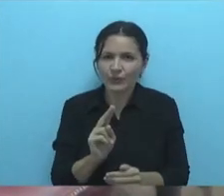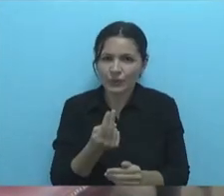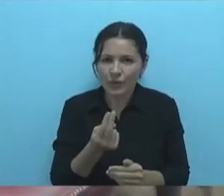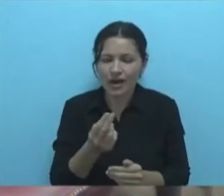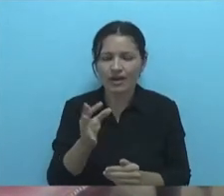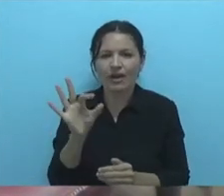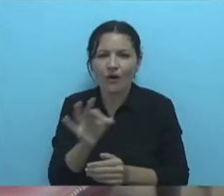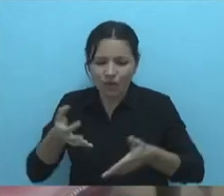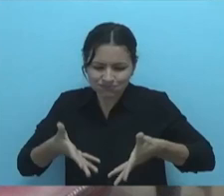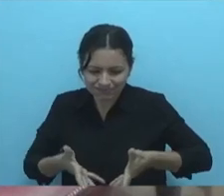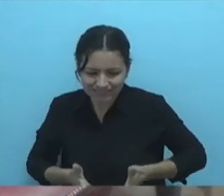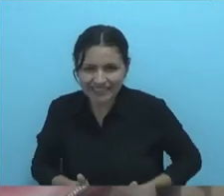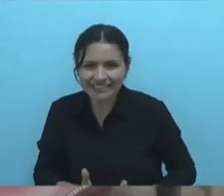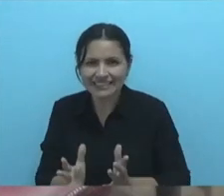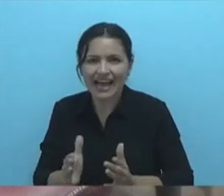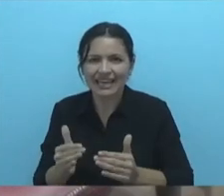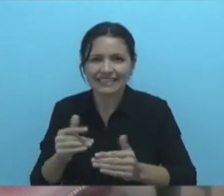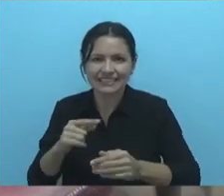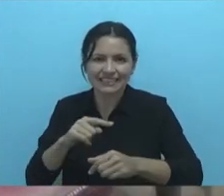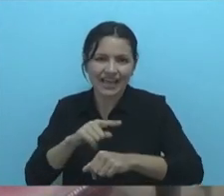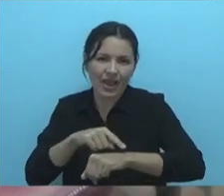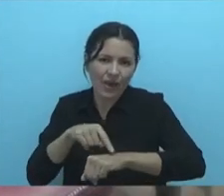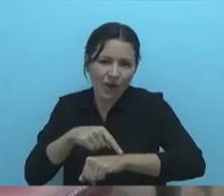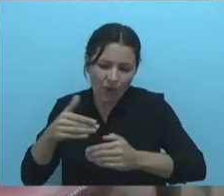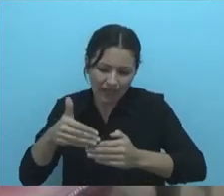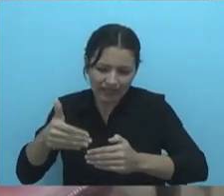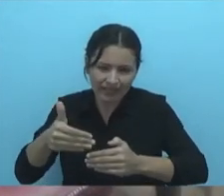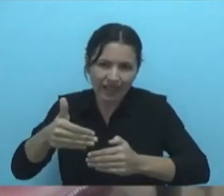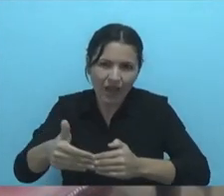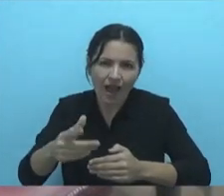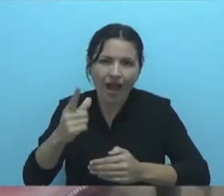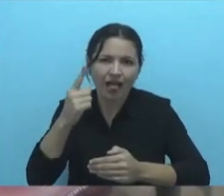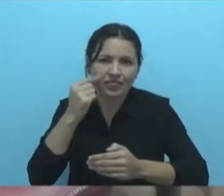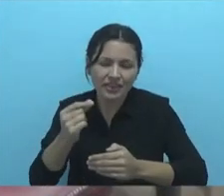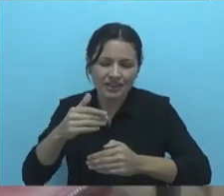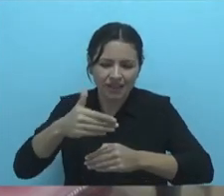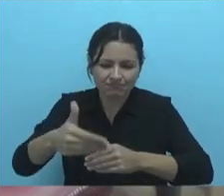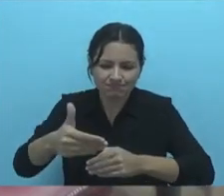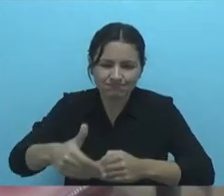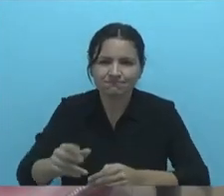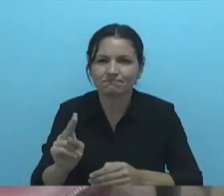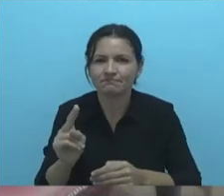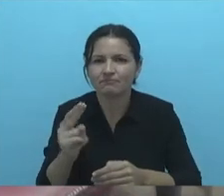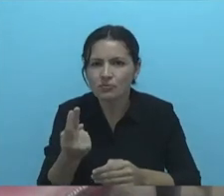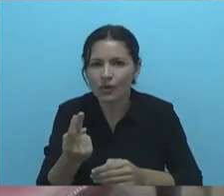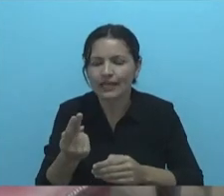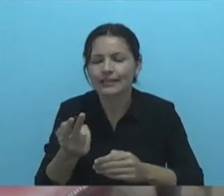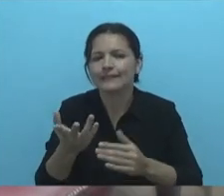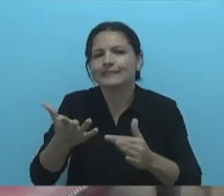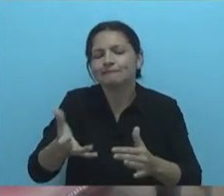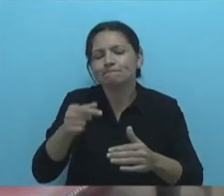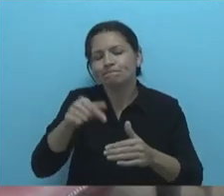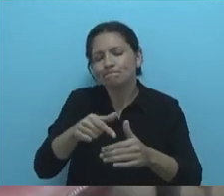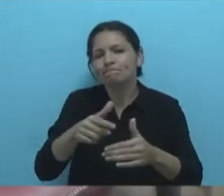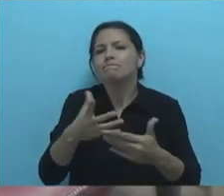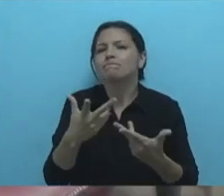niños en el momento del nacimiento o a las pocas horas de haber nacido o en las últimas semanas de embarazo merecen el acompañamiento por parte del sistema